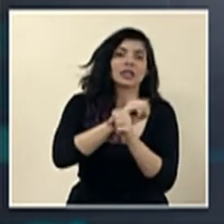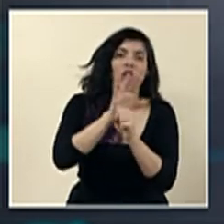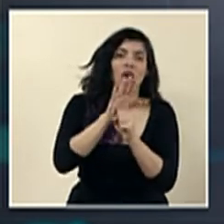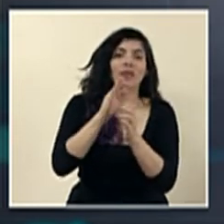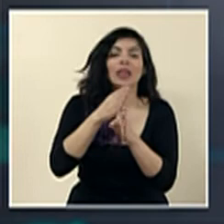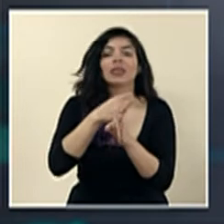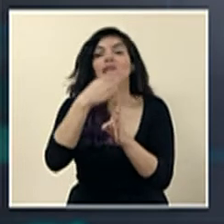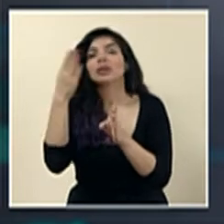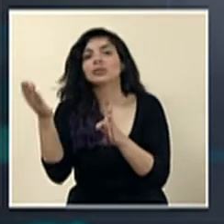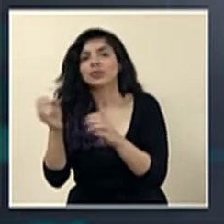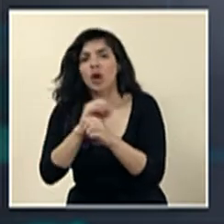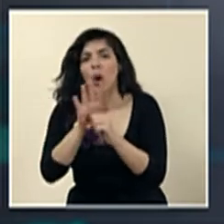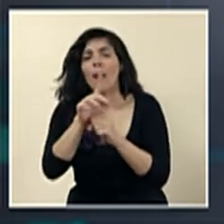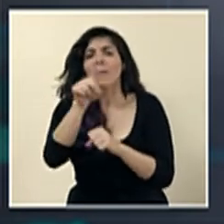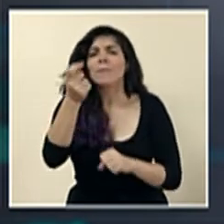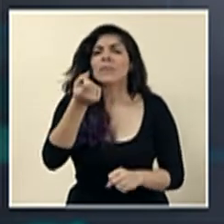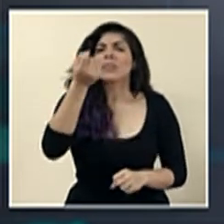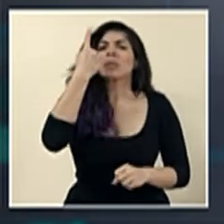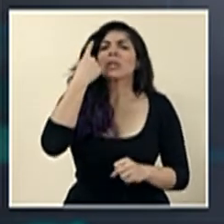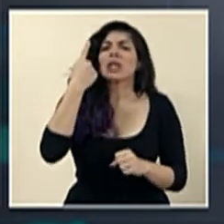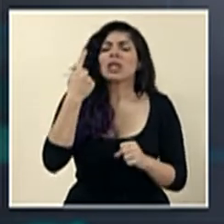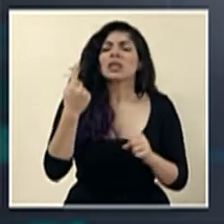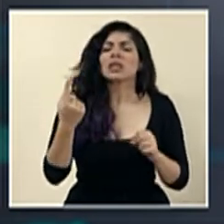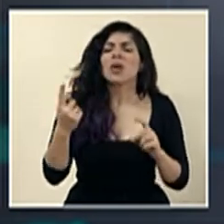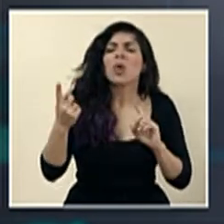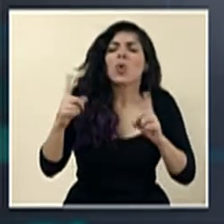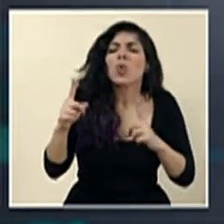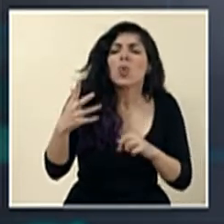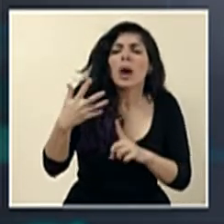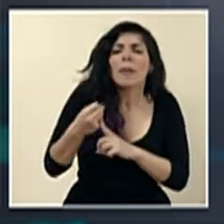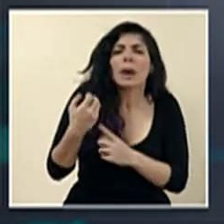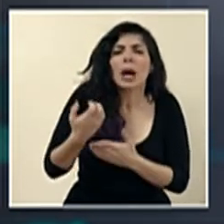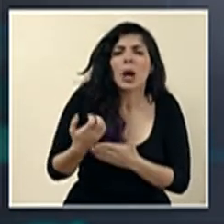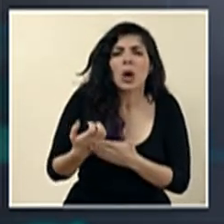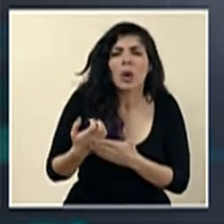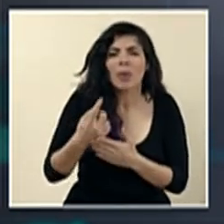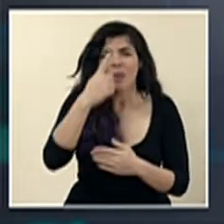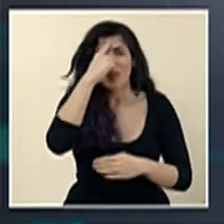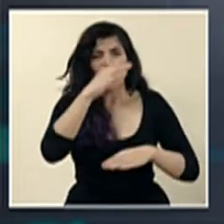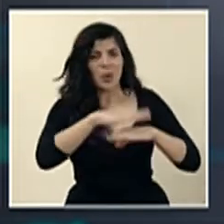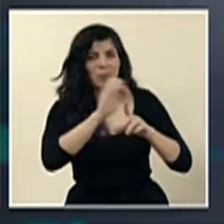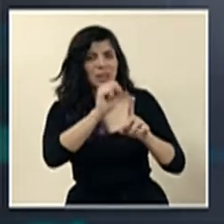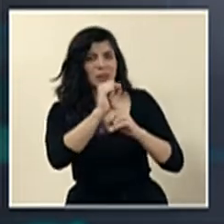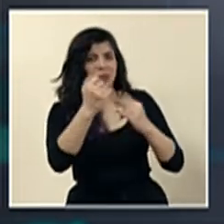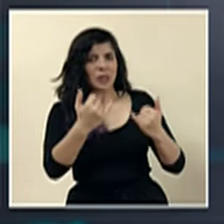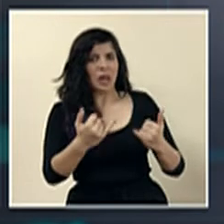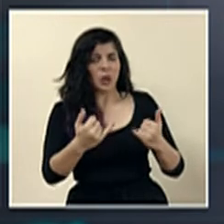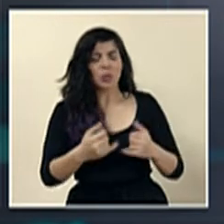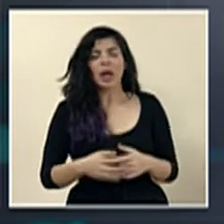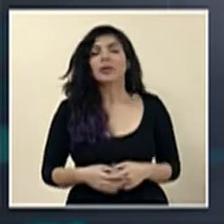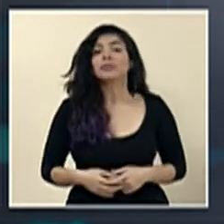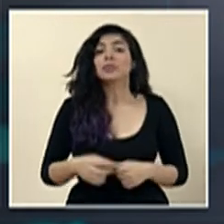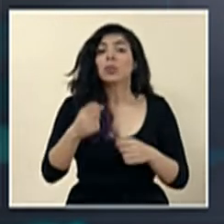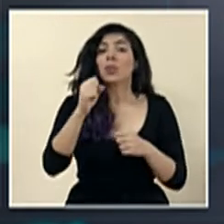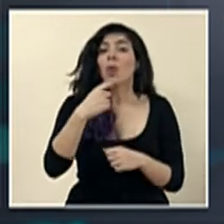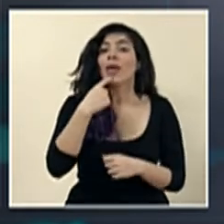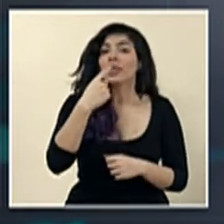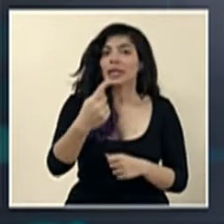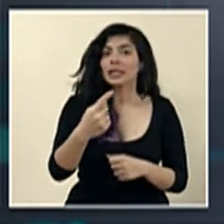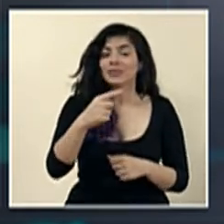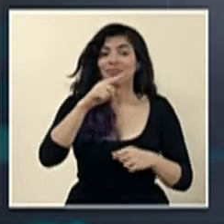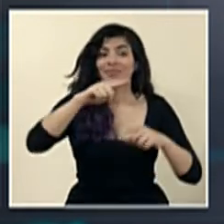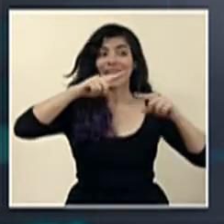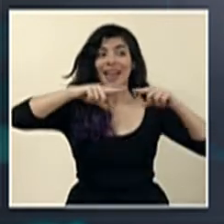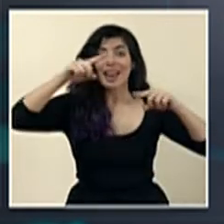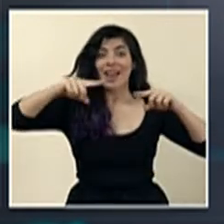para que entendamos qué es lo que está causando económicamente esta situación en la que estamos. Déjenme decirles, en este